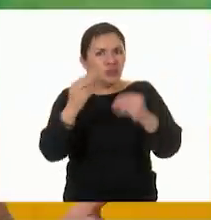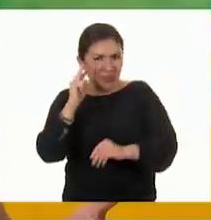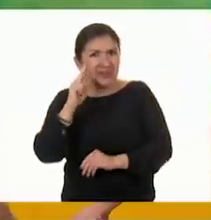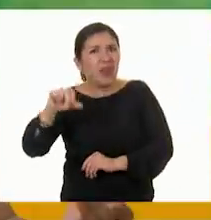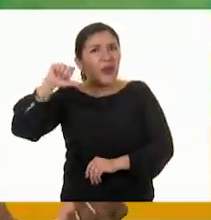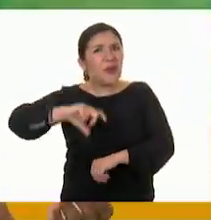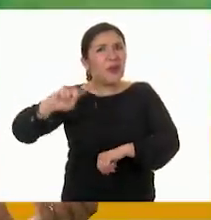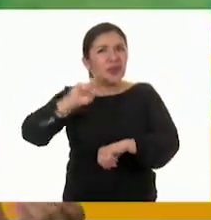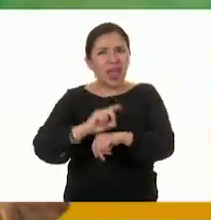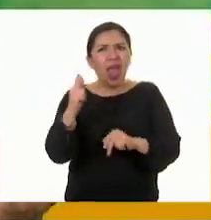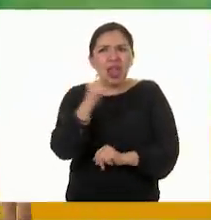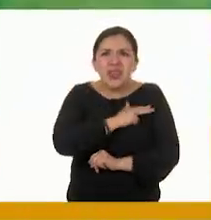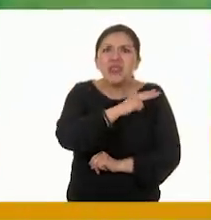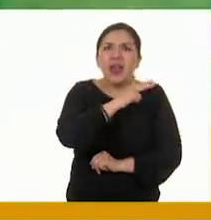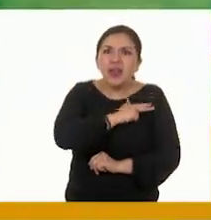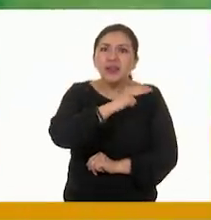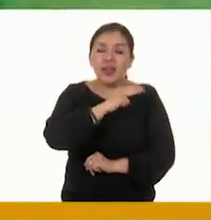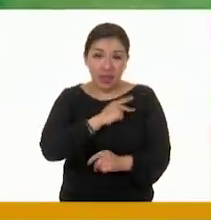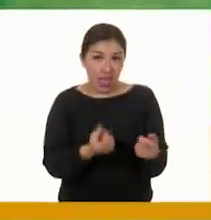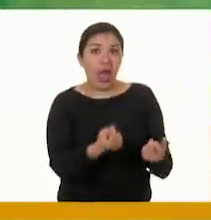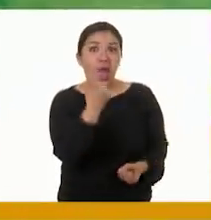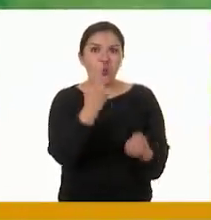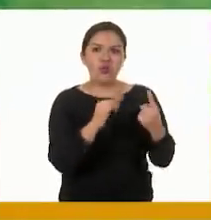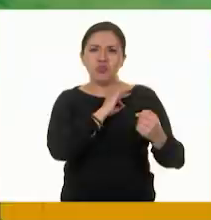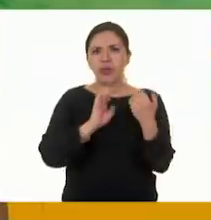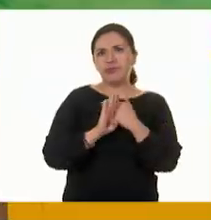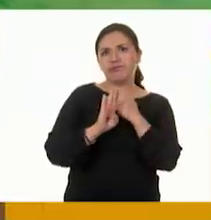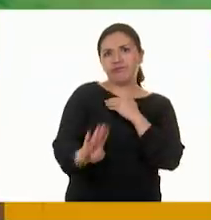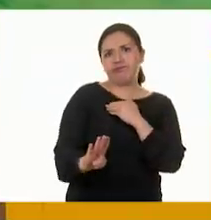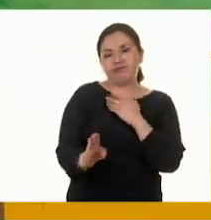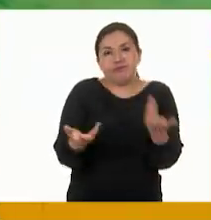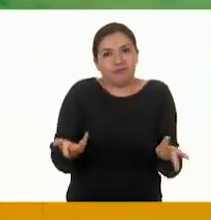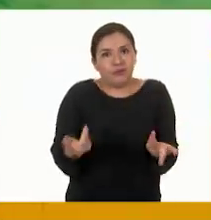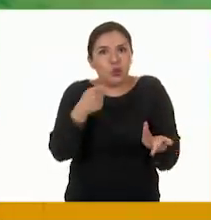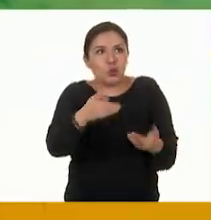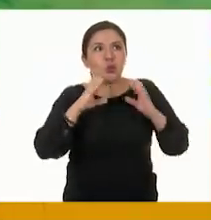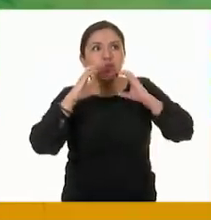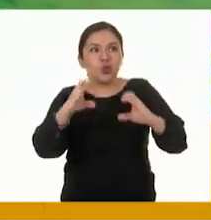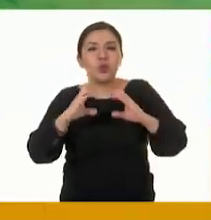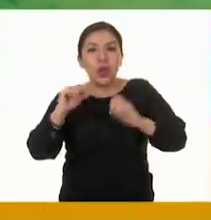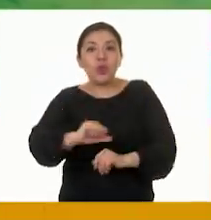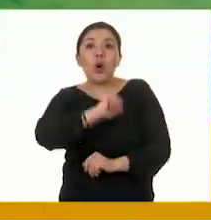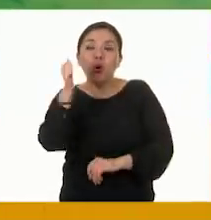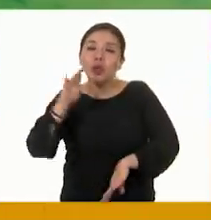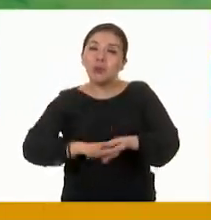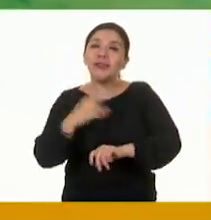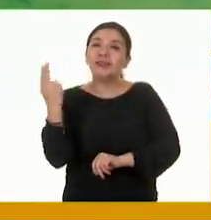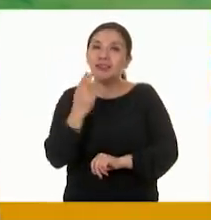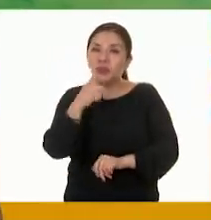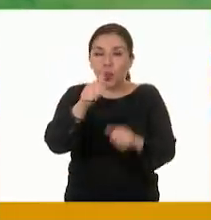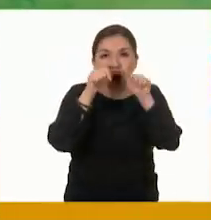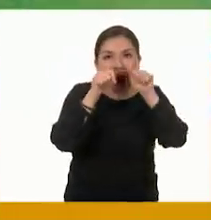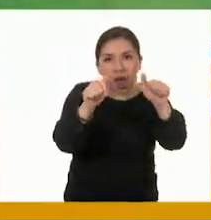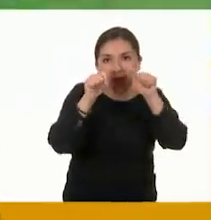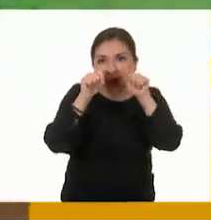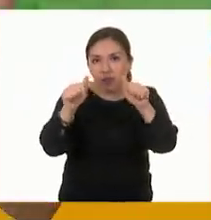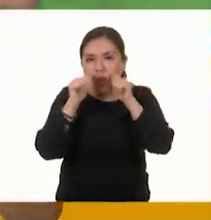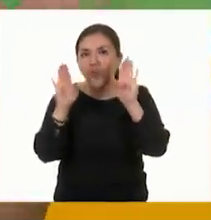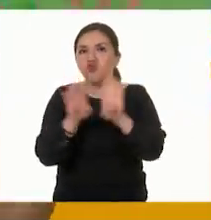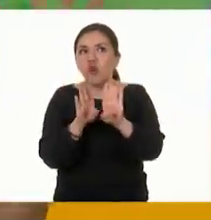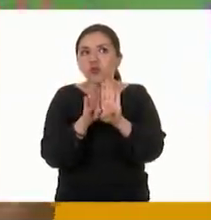Alexia. Sí, demasiadas lesiones. Y algunas las podemos evitar nosotras y nosotros. Y otras es necesario estar atentas y